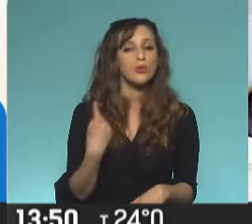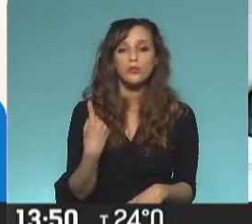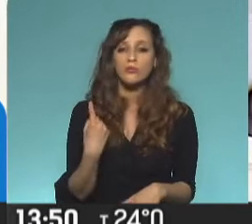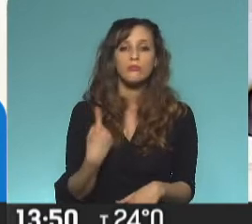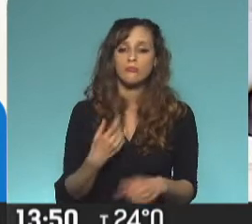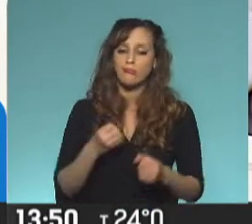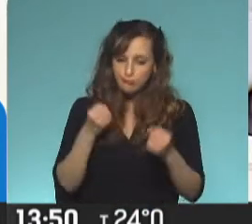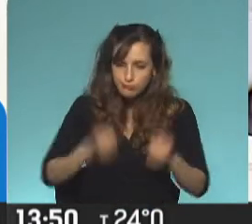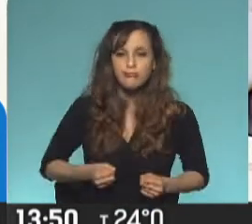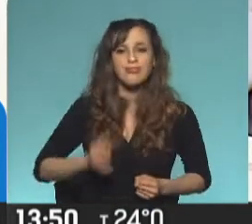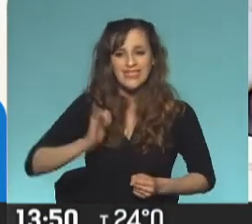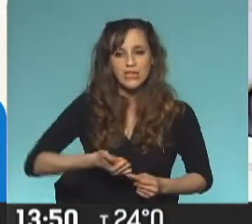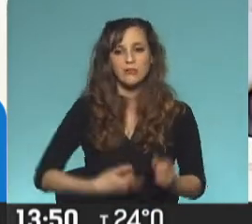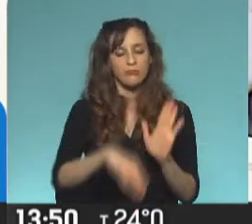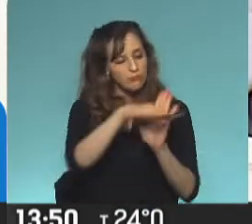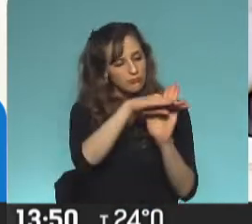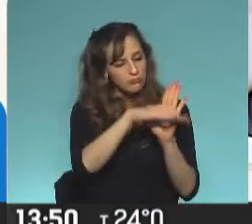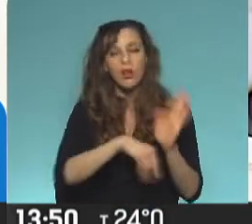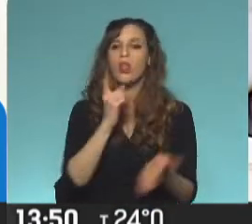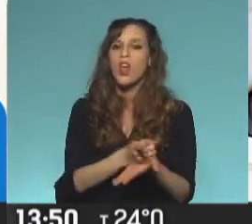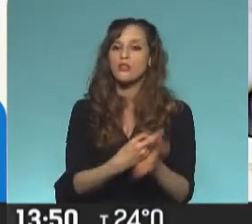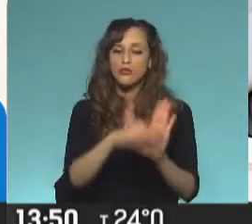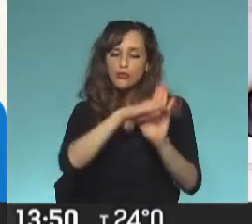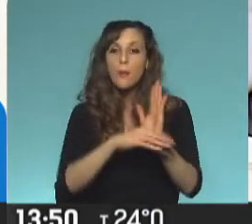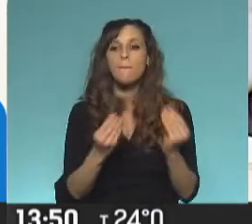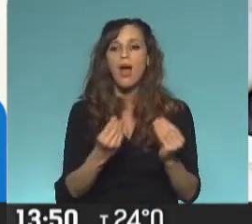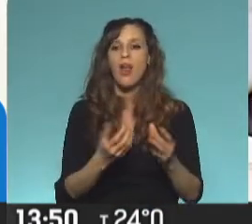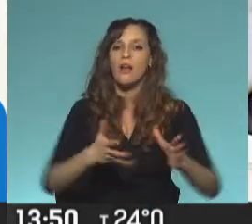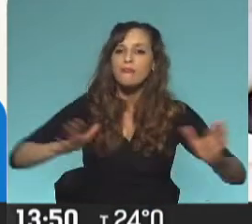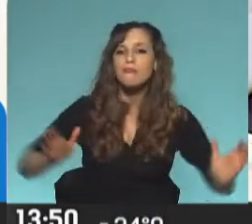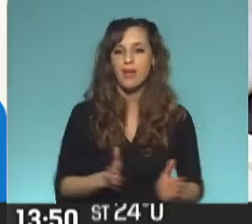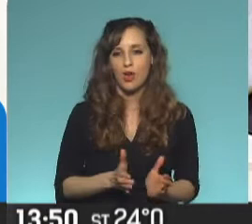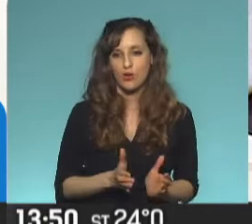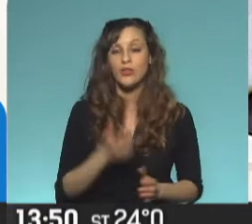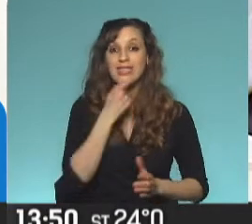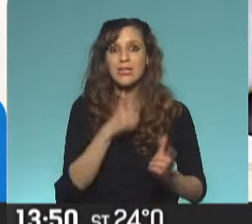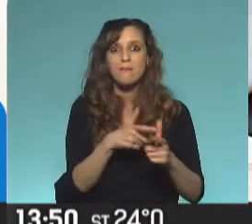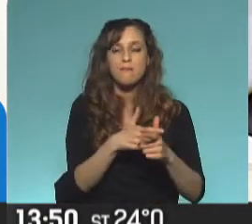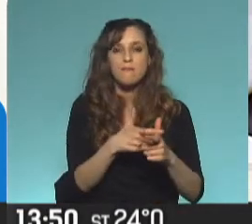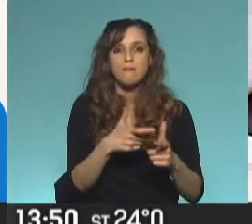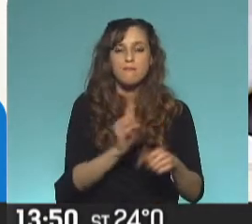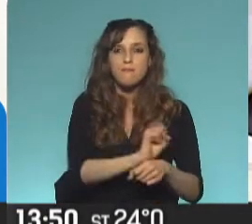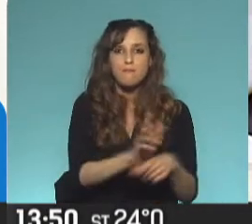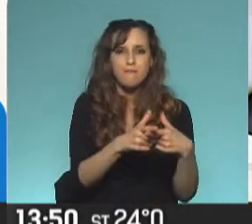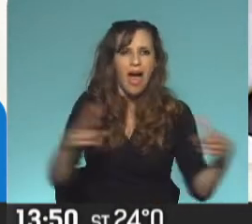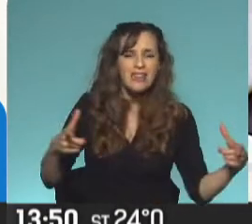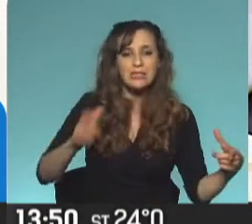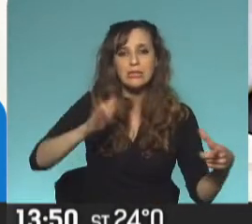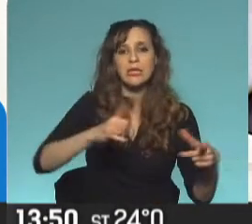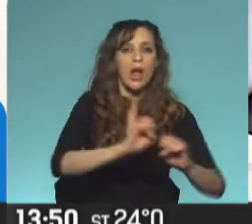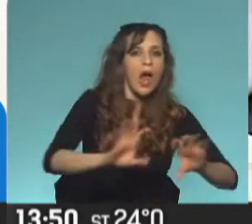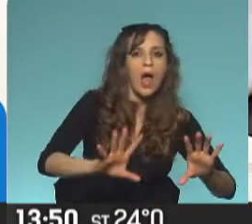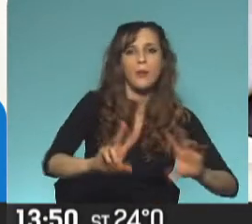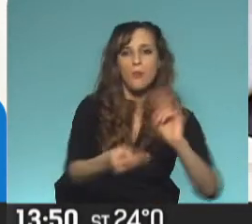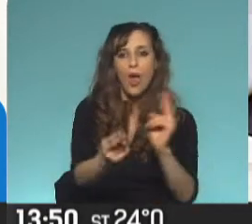medidas que sean necesarias para reducir los casos porque sabemos que más casos más internados más internados más graves más graves más